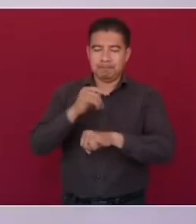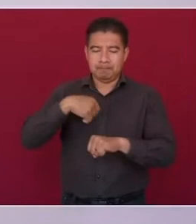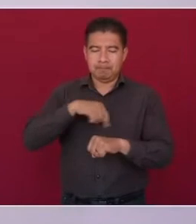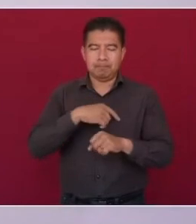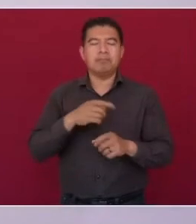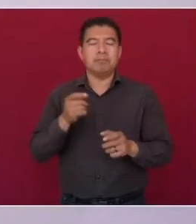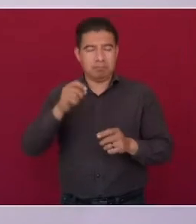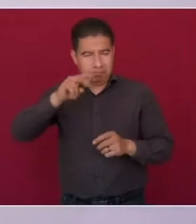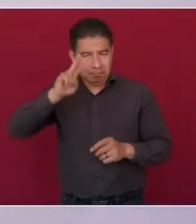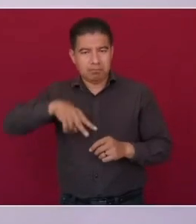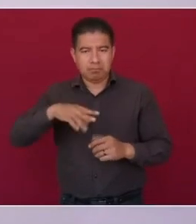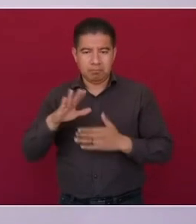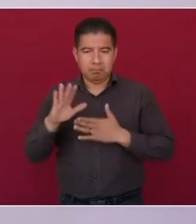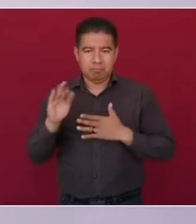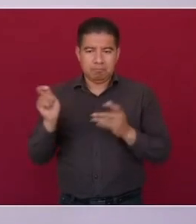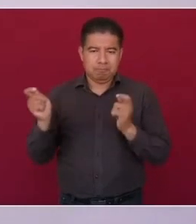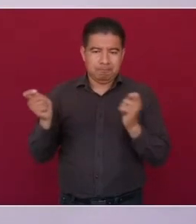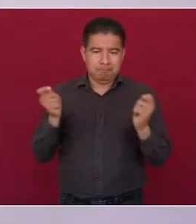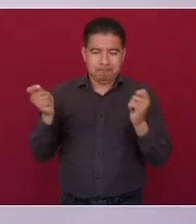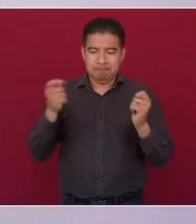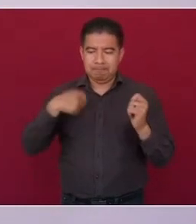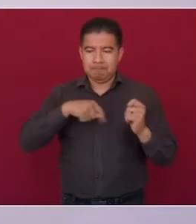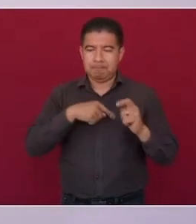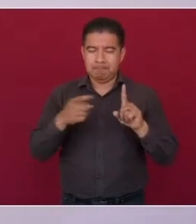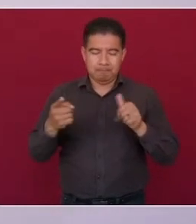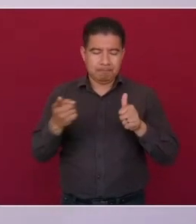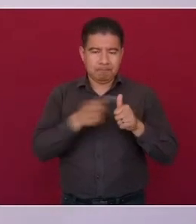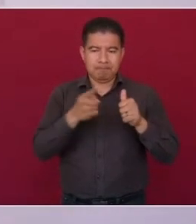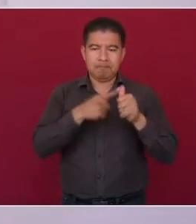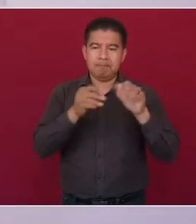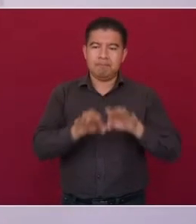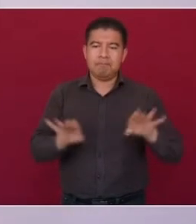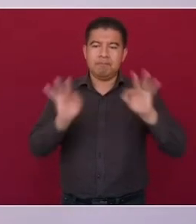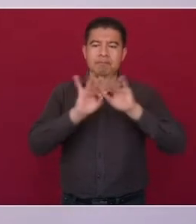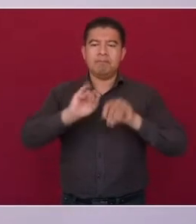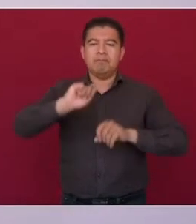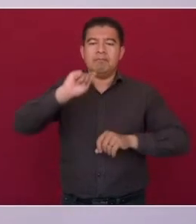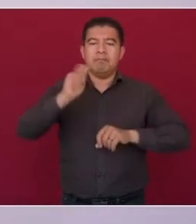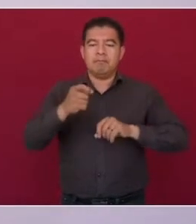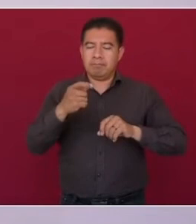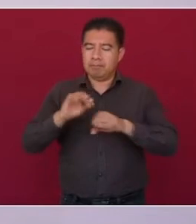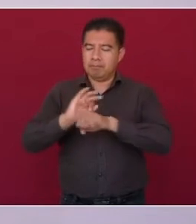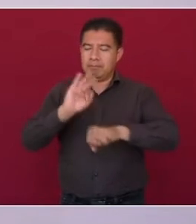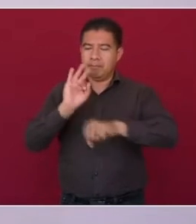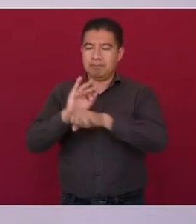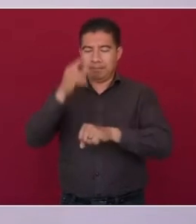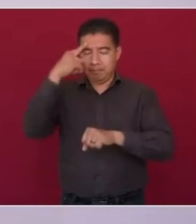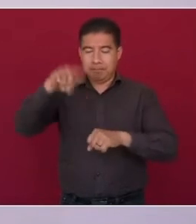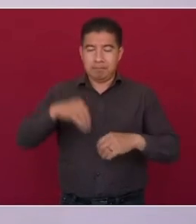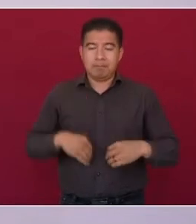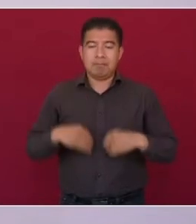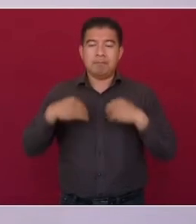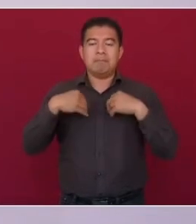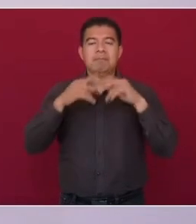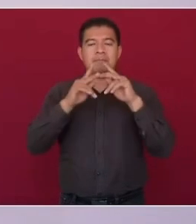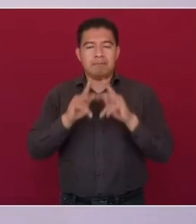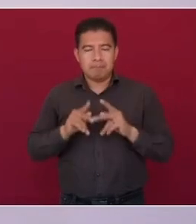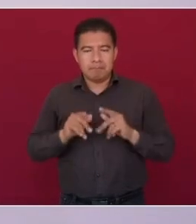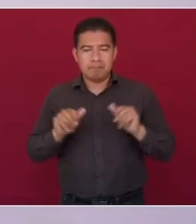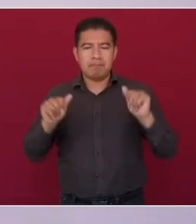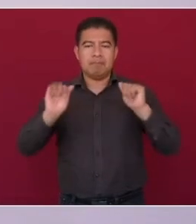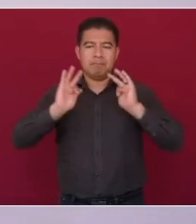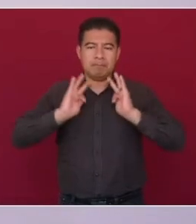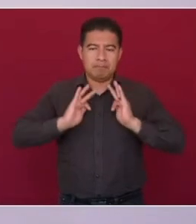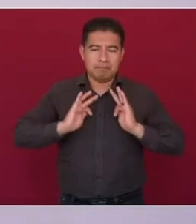gobernabilidad y sigue siendo nuestra prioridad conseguir el anhelado propósito de vivir en paz, con